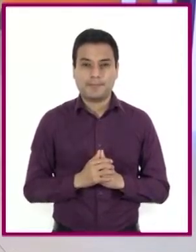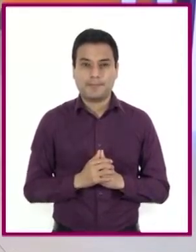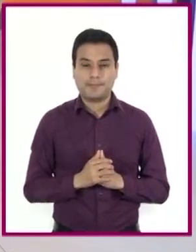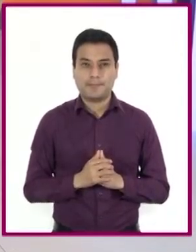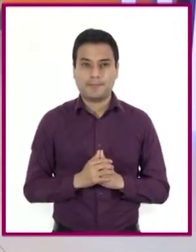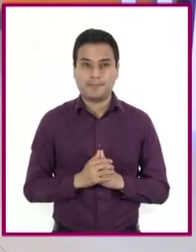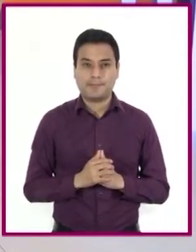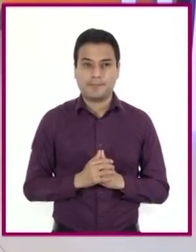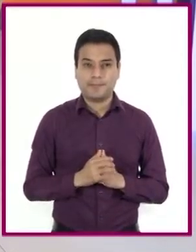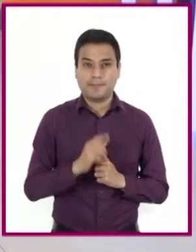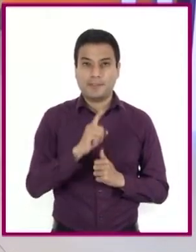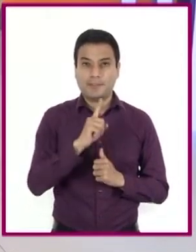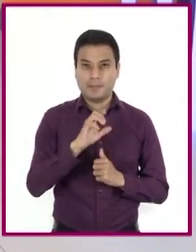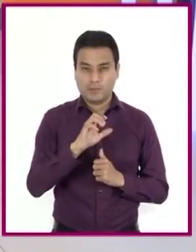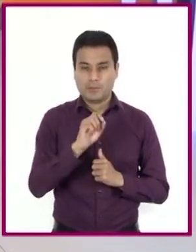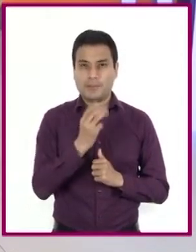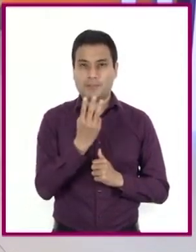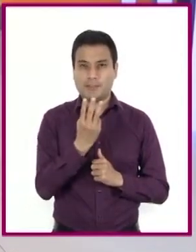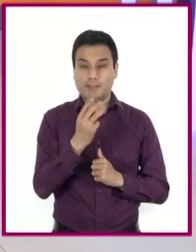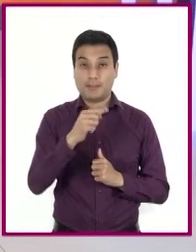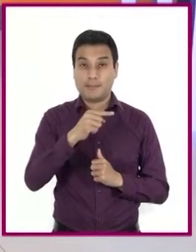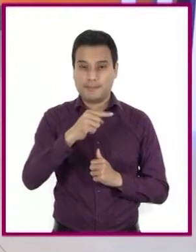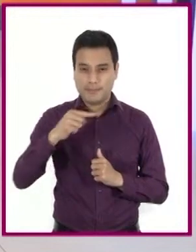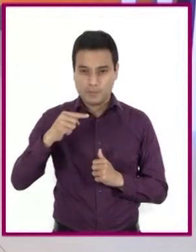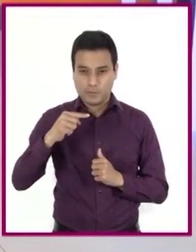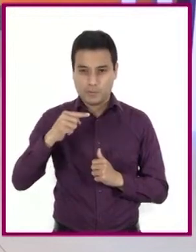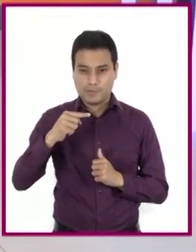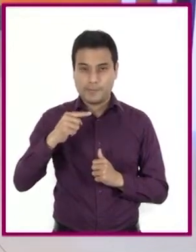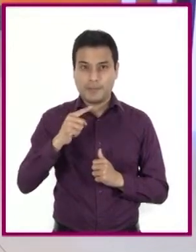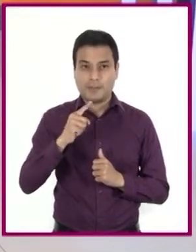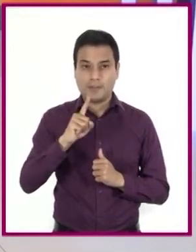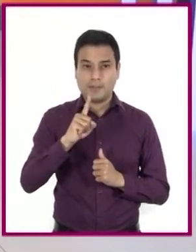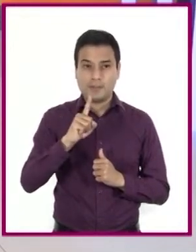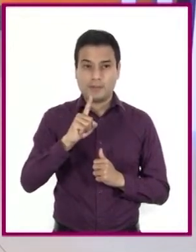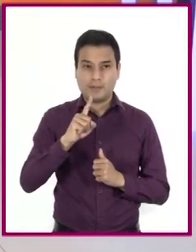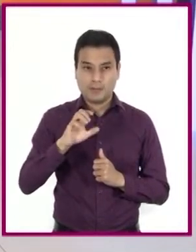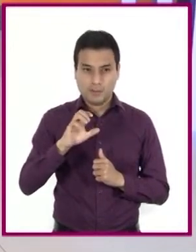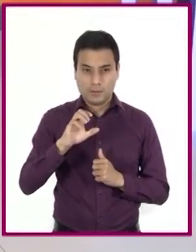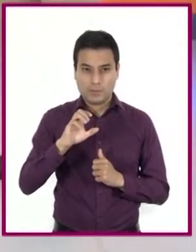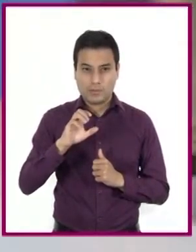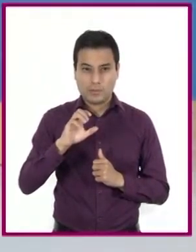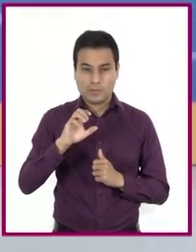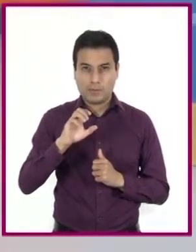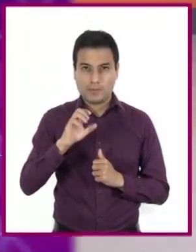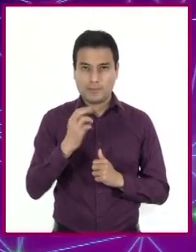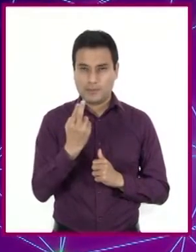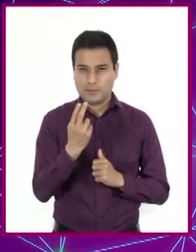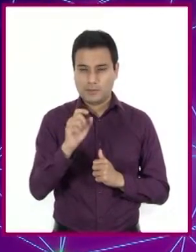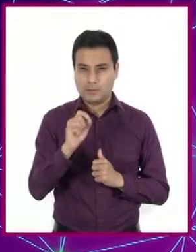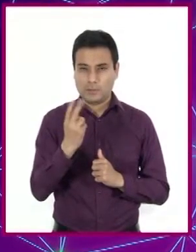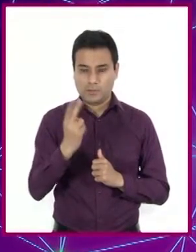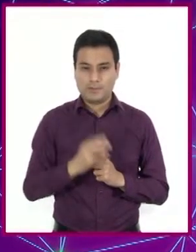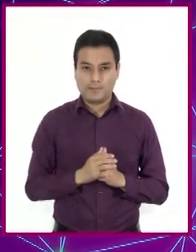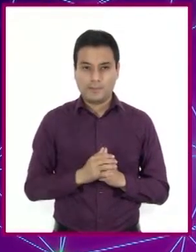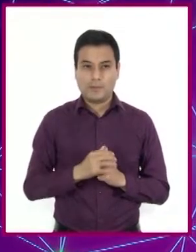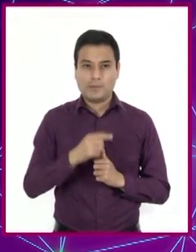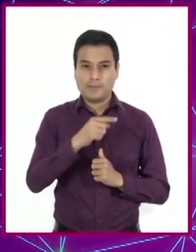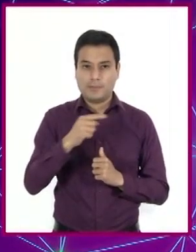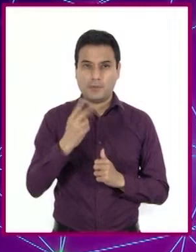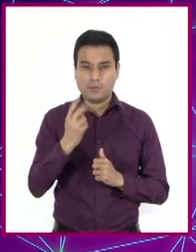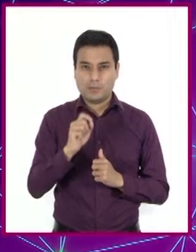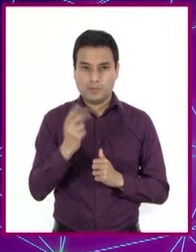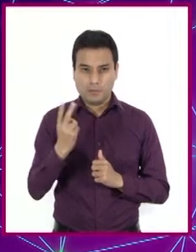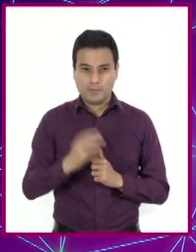de 123 menos el valor de la media se obtiene 2.2 negativo. Cuatro datos